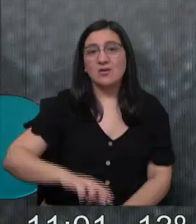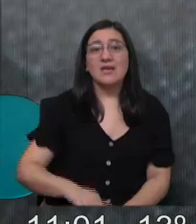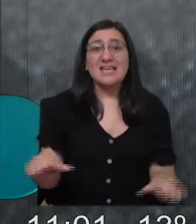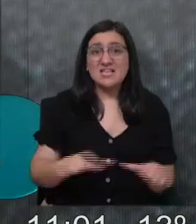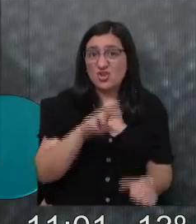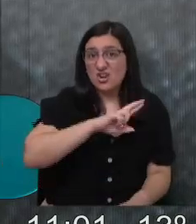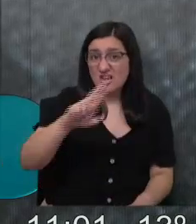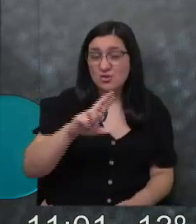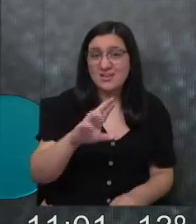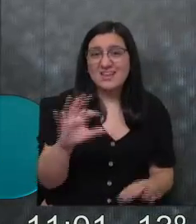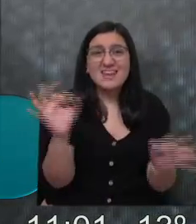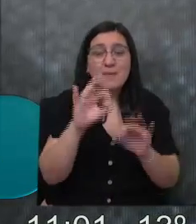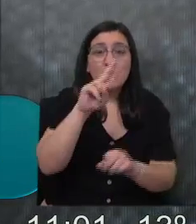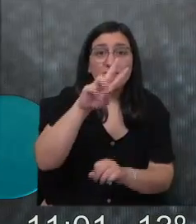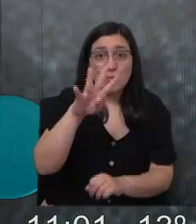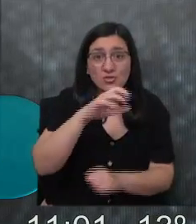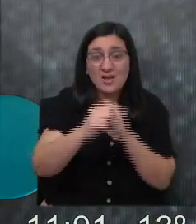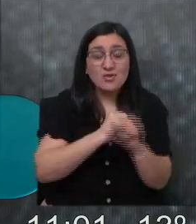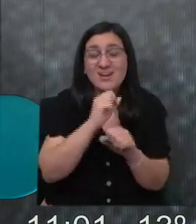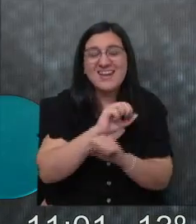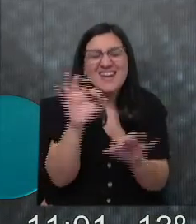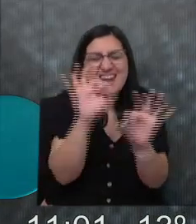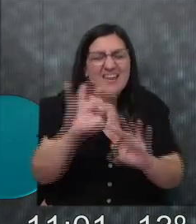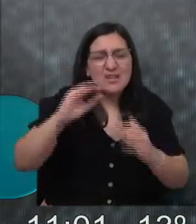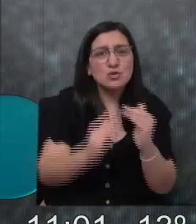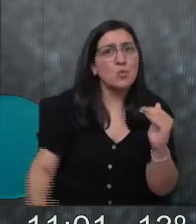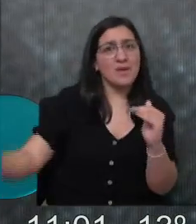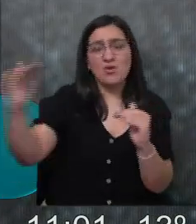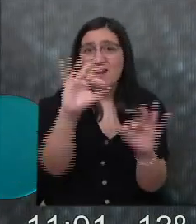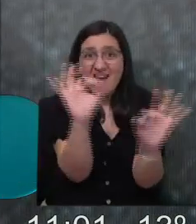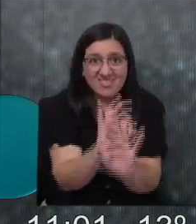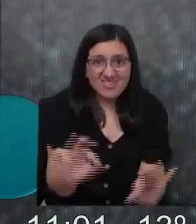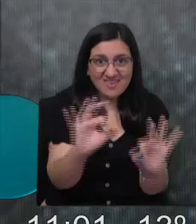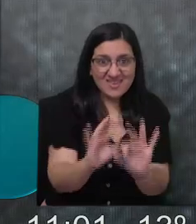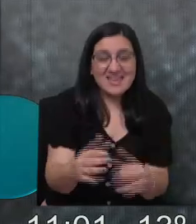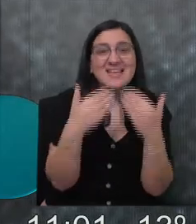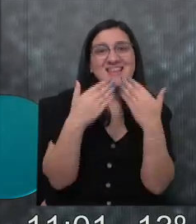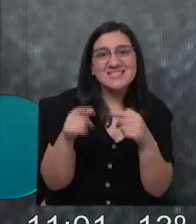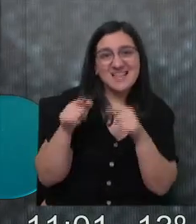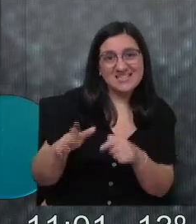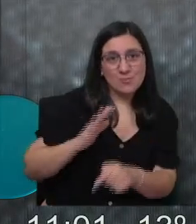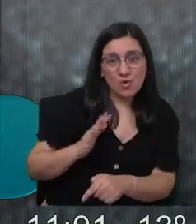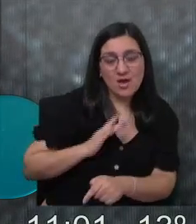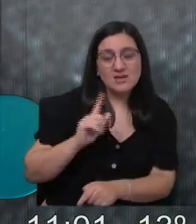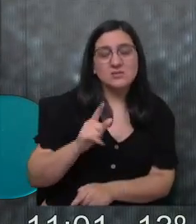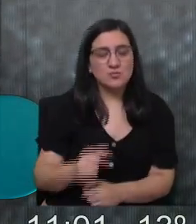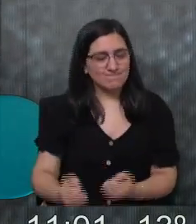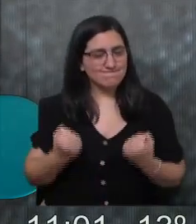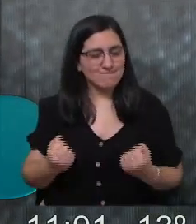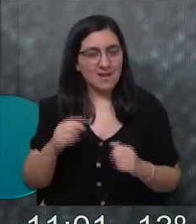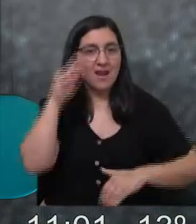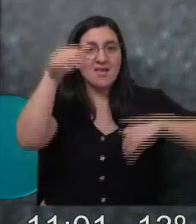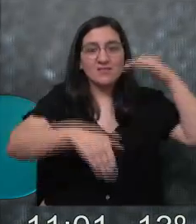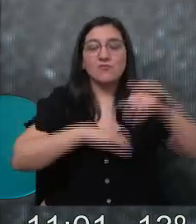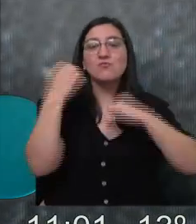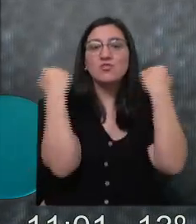por 24 años nadie lo pudo hacer como lo hizo ella. Y gracias a ella y a su coraje, la natación se convirtió en uno